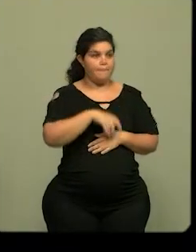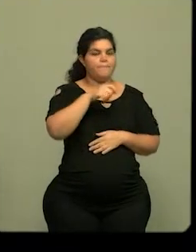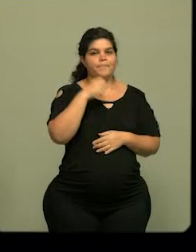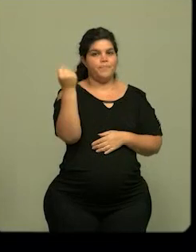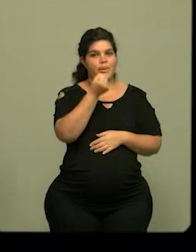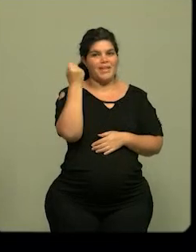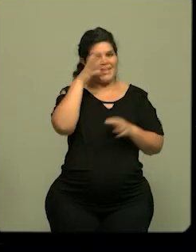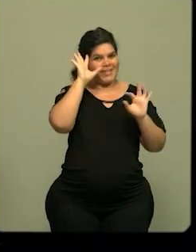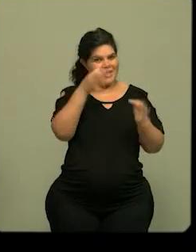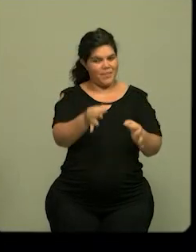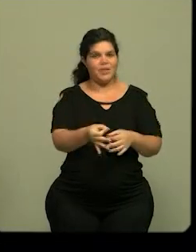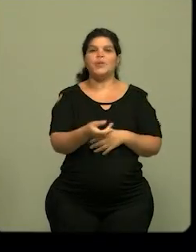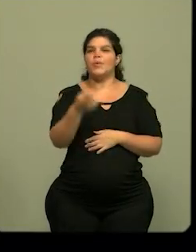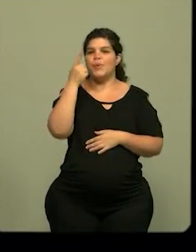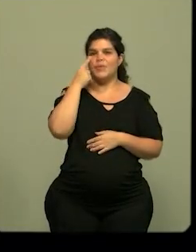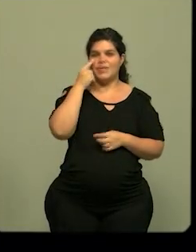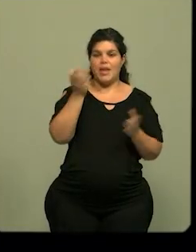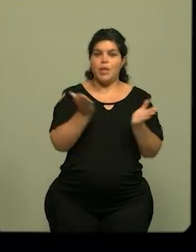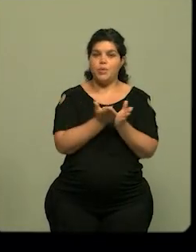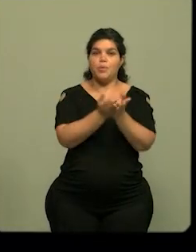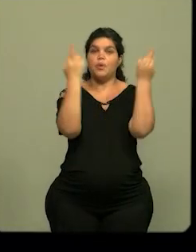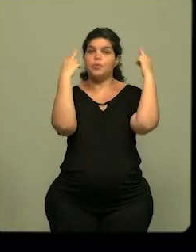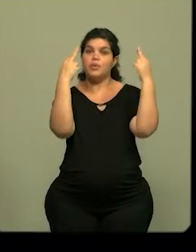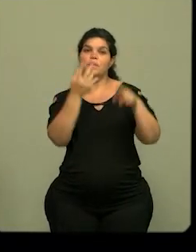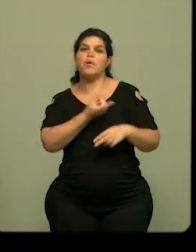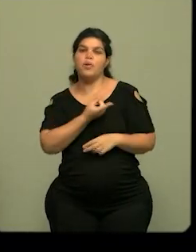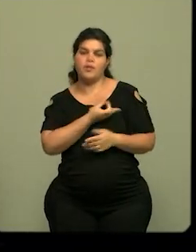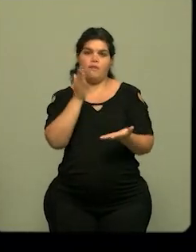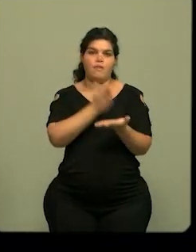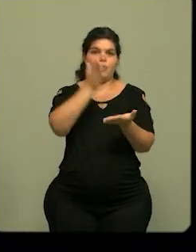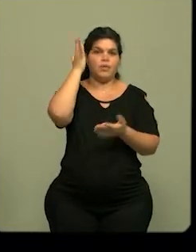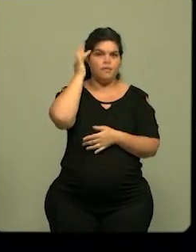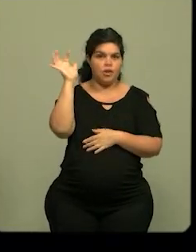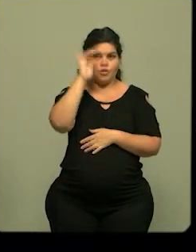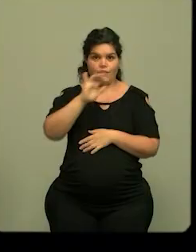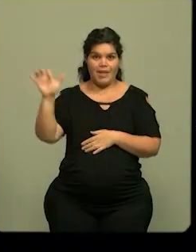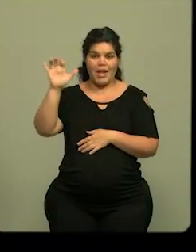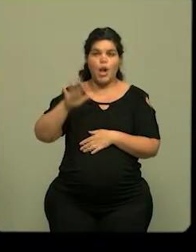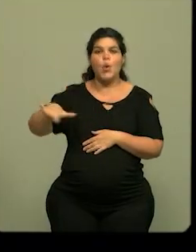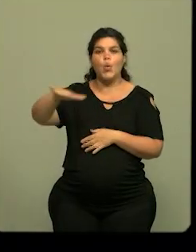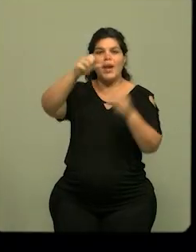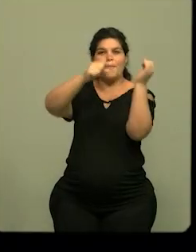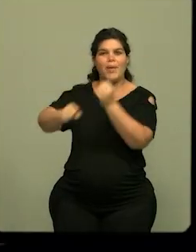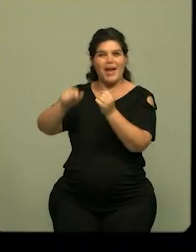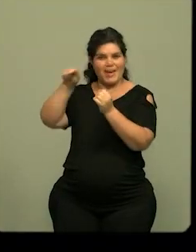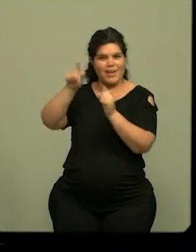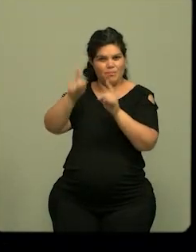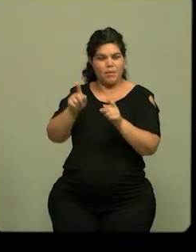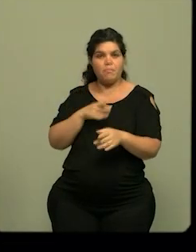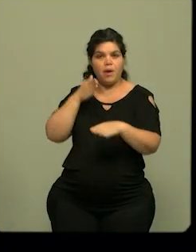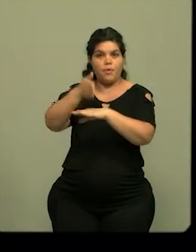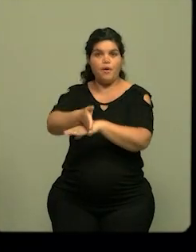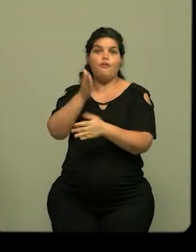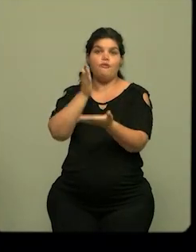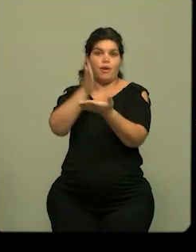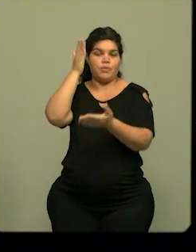de turismo está en la Facultad de Filosofía y Letras, Ujú. dentro del círculo universitario, así que pueden acercarse a la Facultad de Filosofía y Letras.